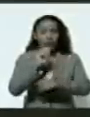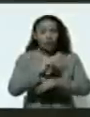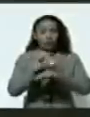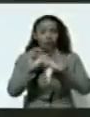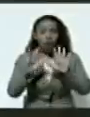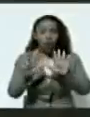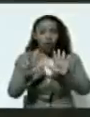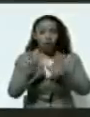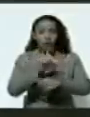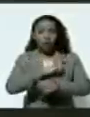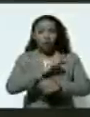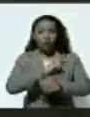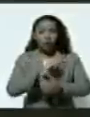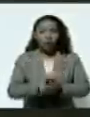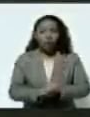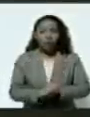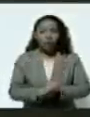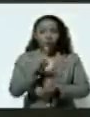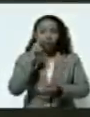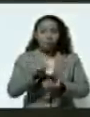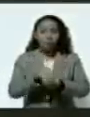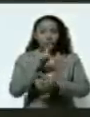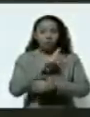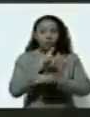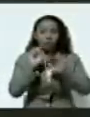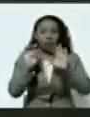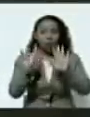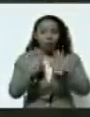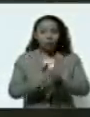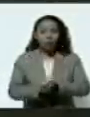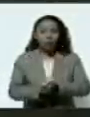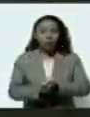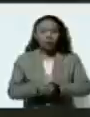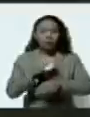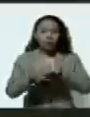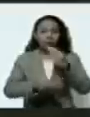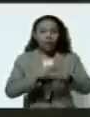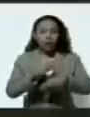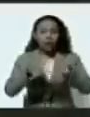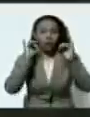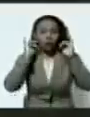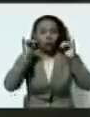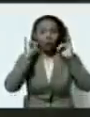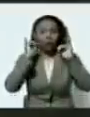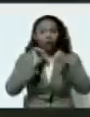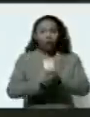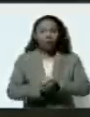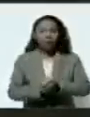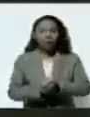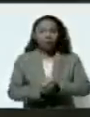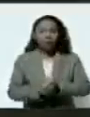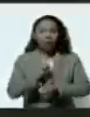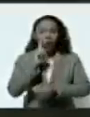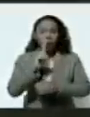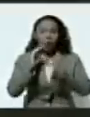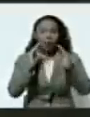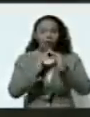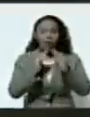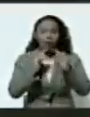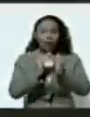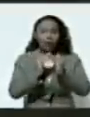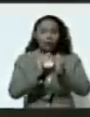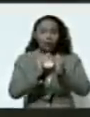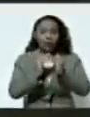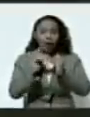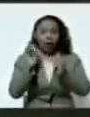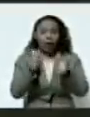de enero de 2019, se dio una fiesta en una casa en